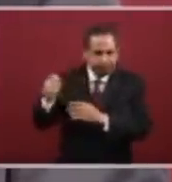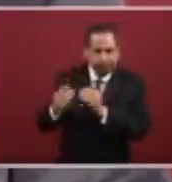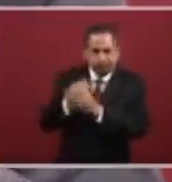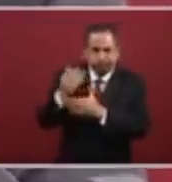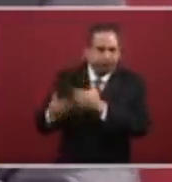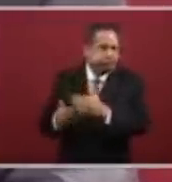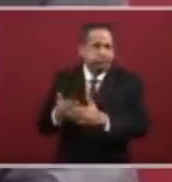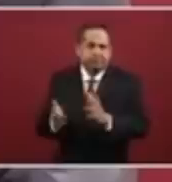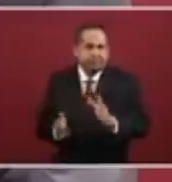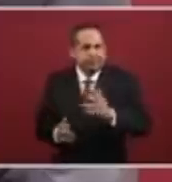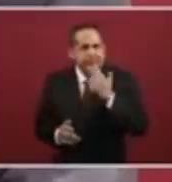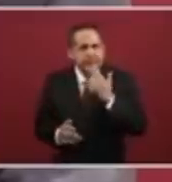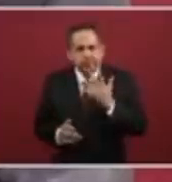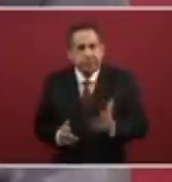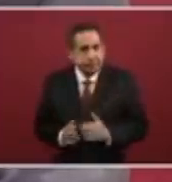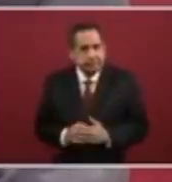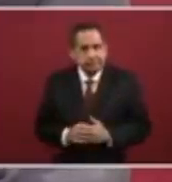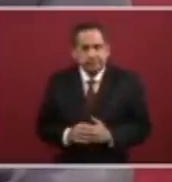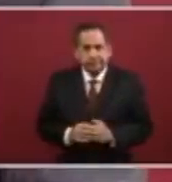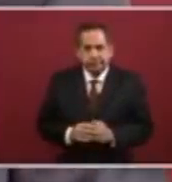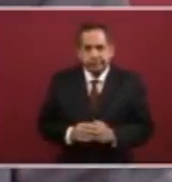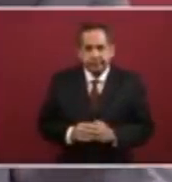que